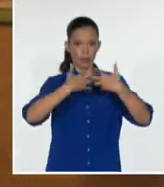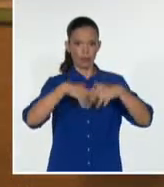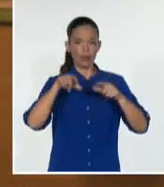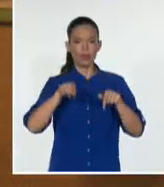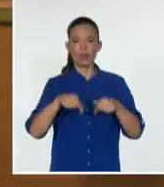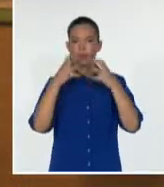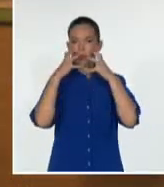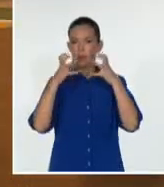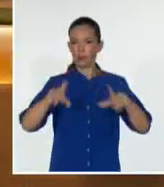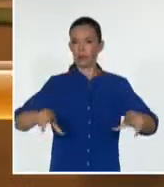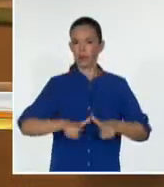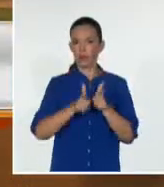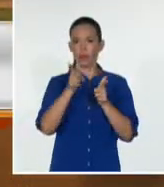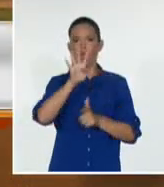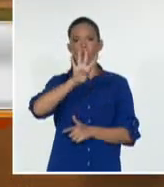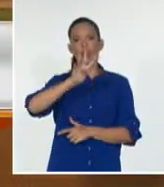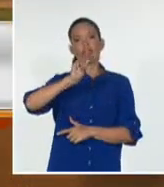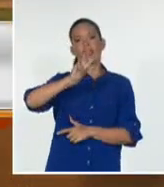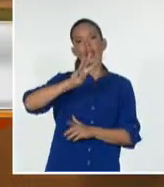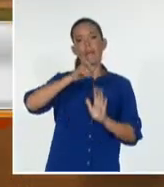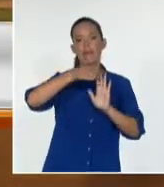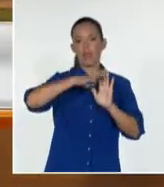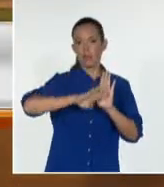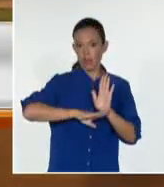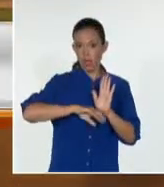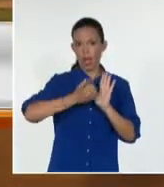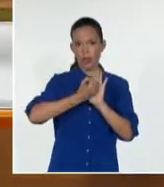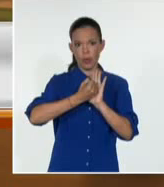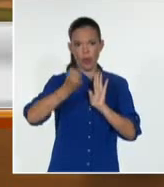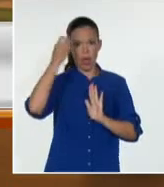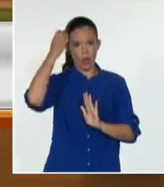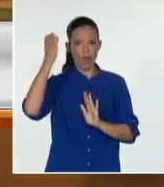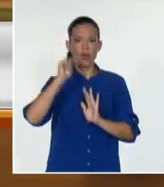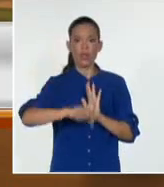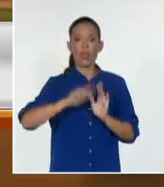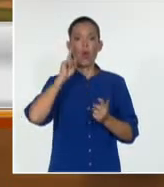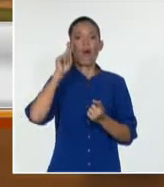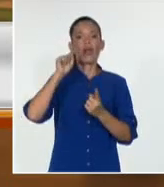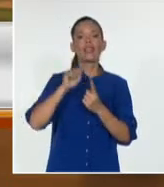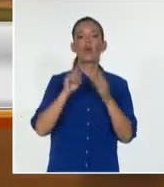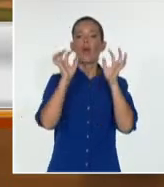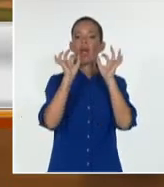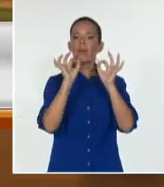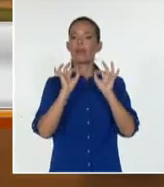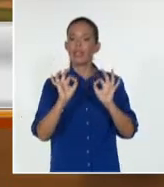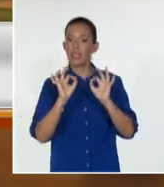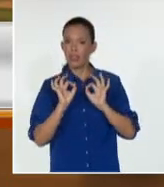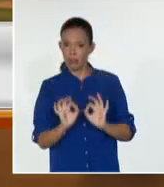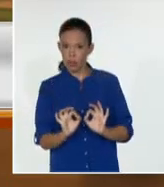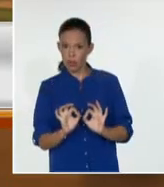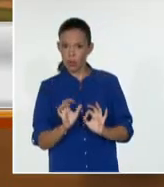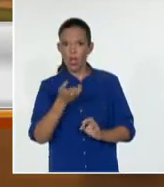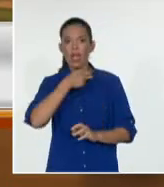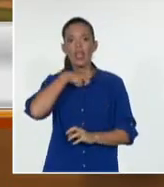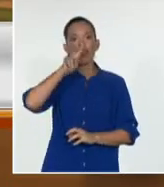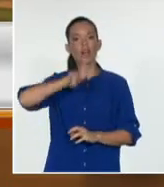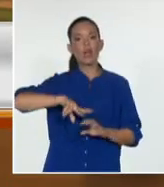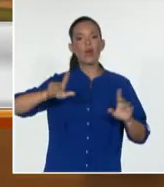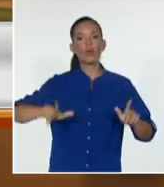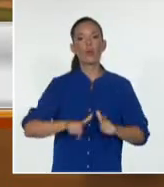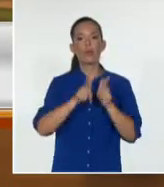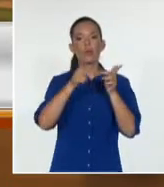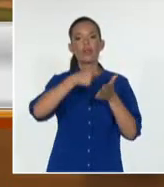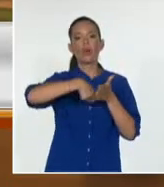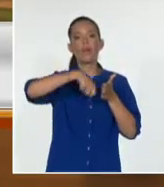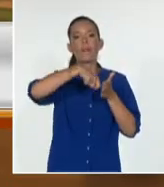medidas que aprobó el gobierno y hay objetivos específicos como es el caso de evaluar el cumplimiento de los